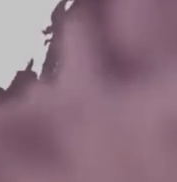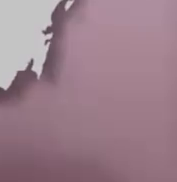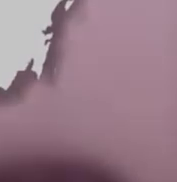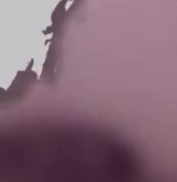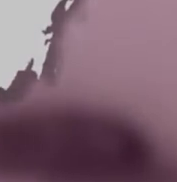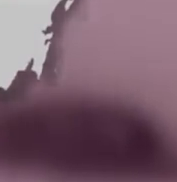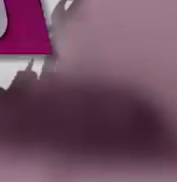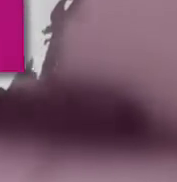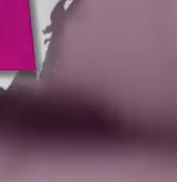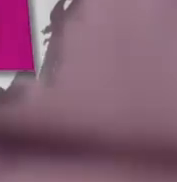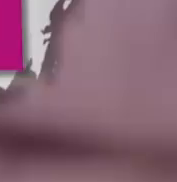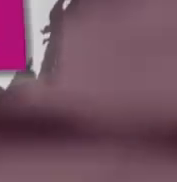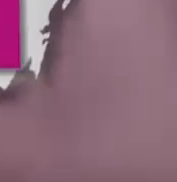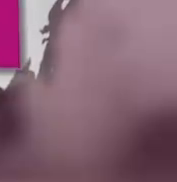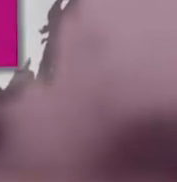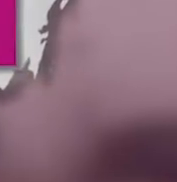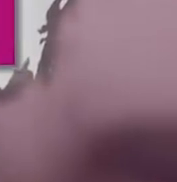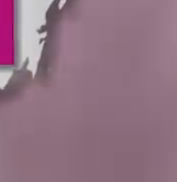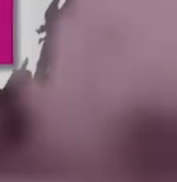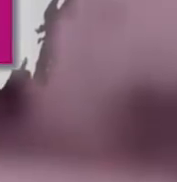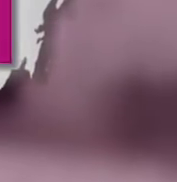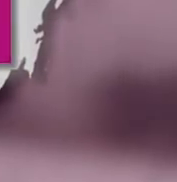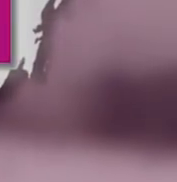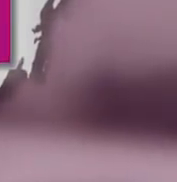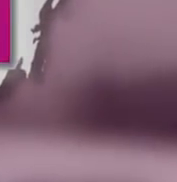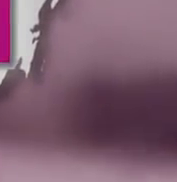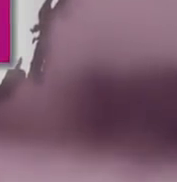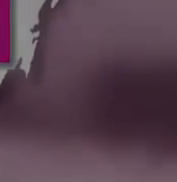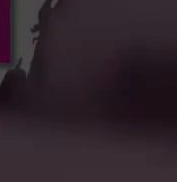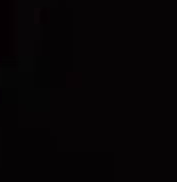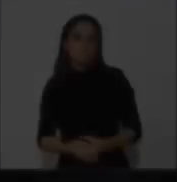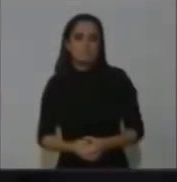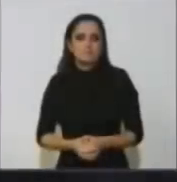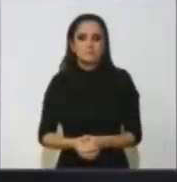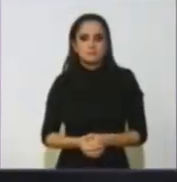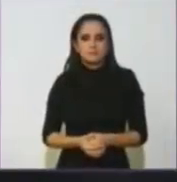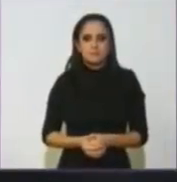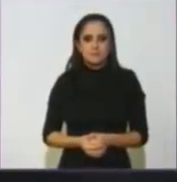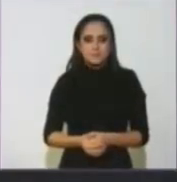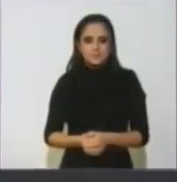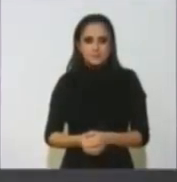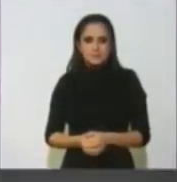elecciones 2018 especial